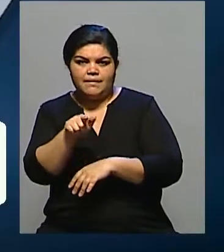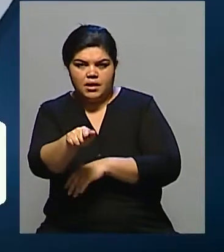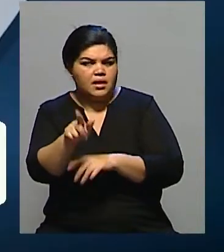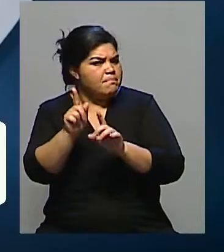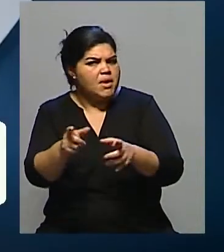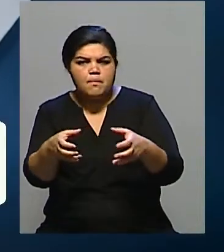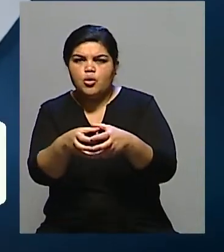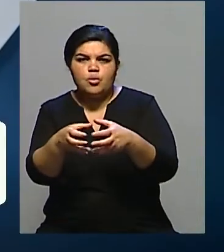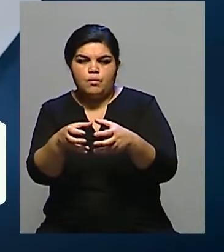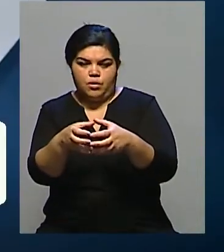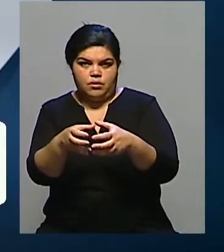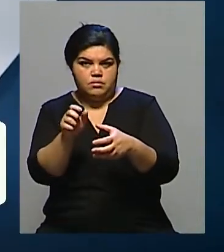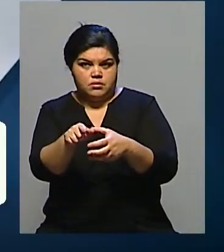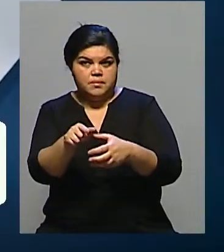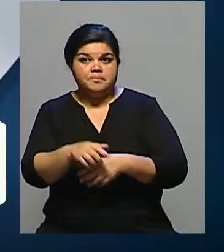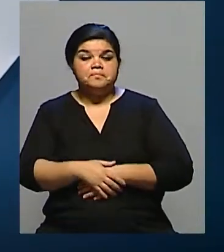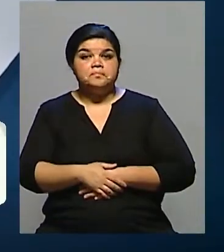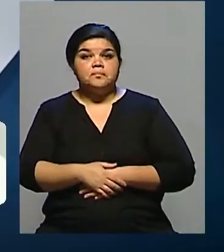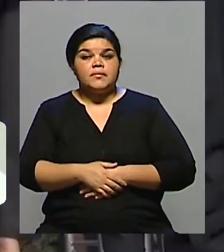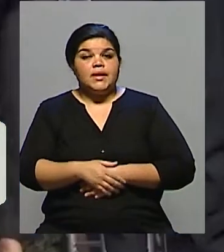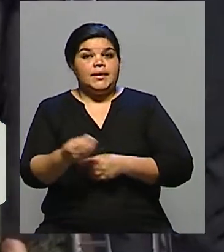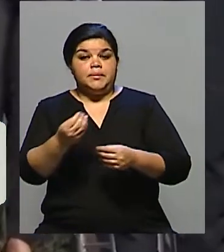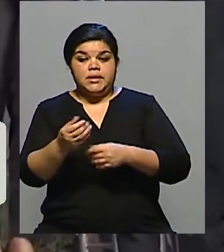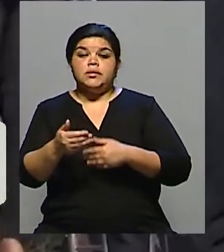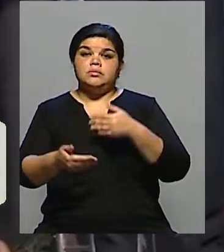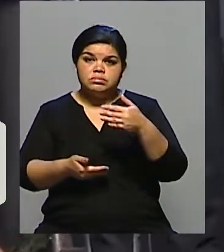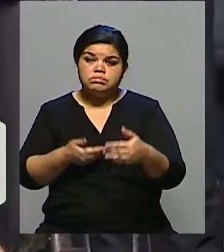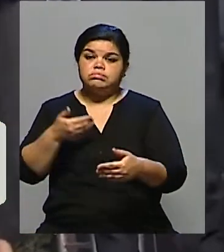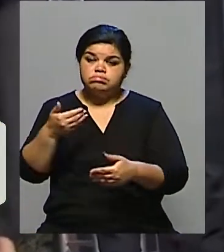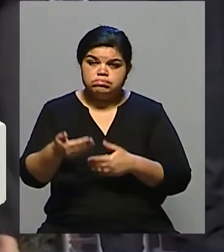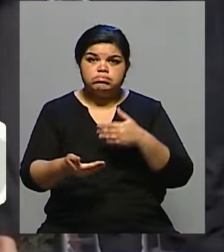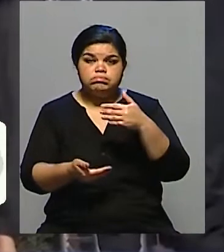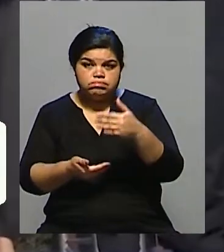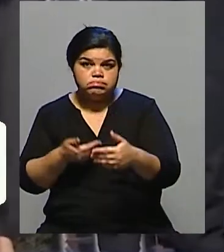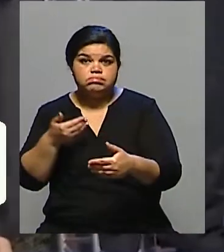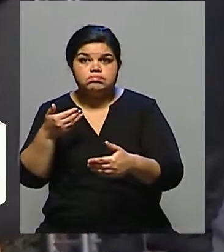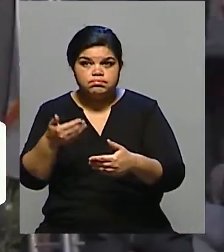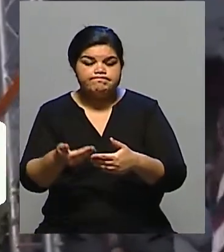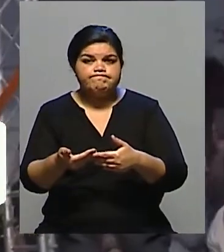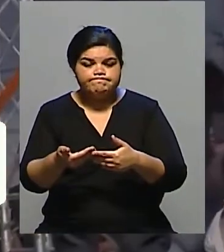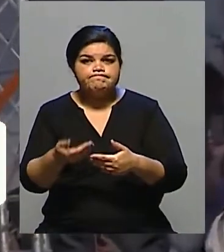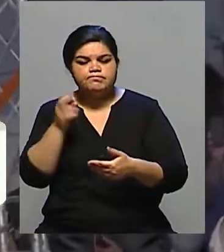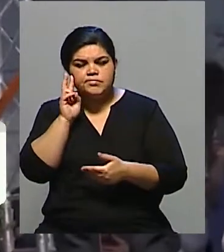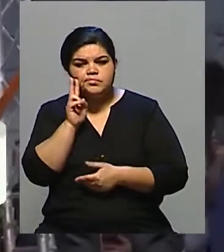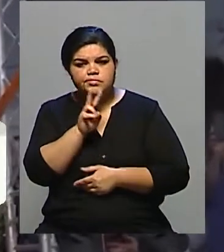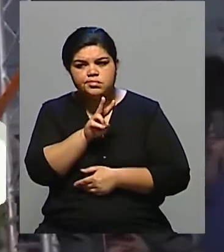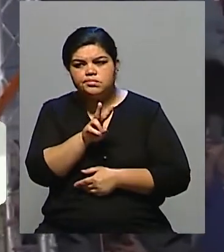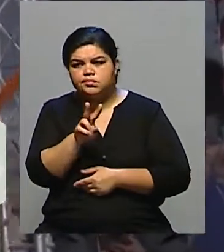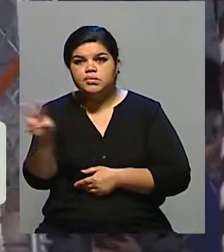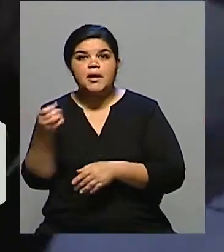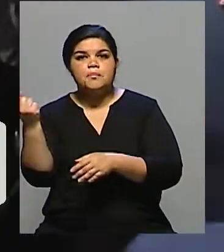y así empezamos a tener la perspectiva que si hubieran adelantado